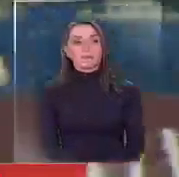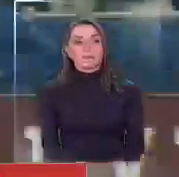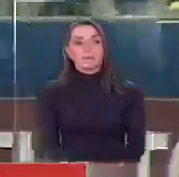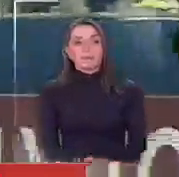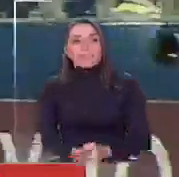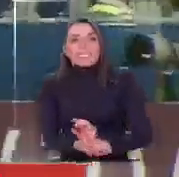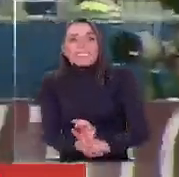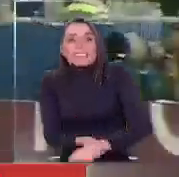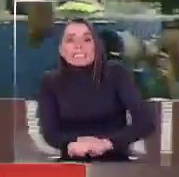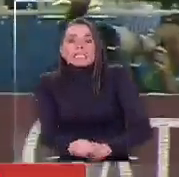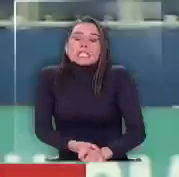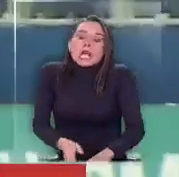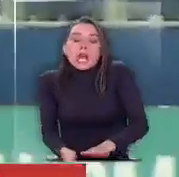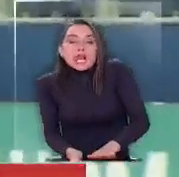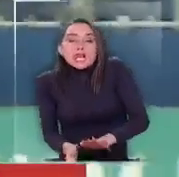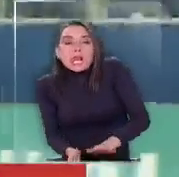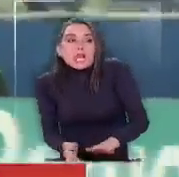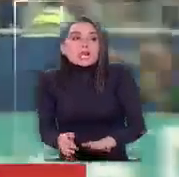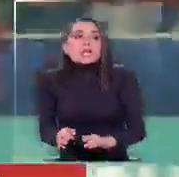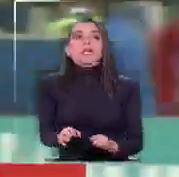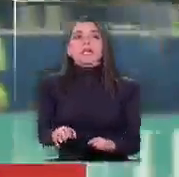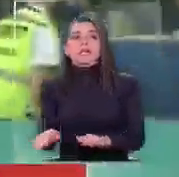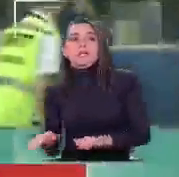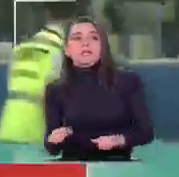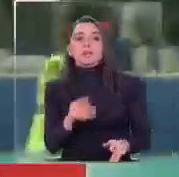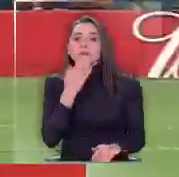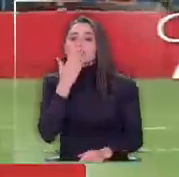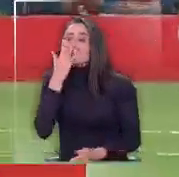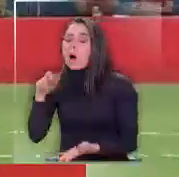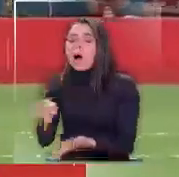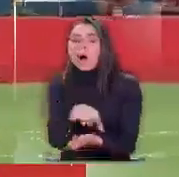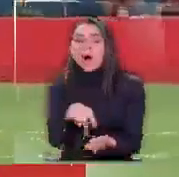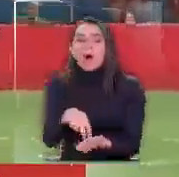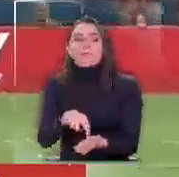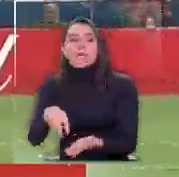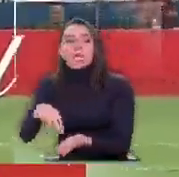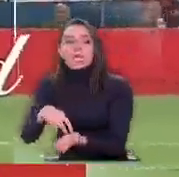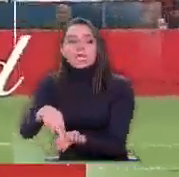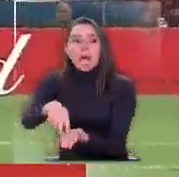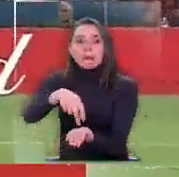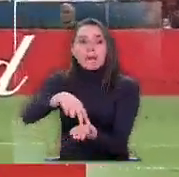Su tobillo le molestaba, el trote era suave, incluso caminaba por algunos segundos.